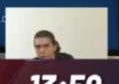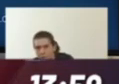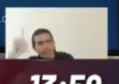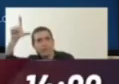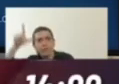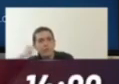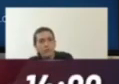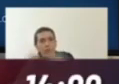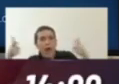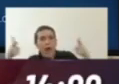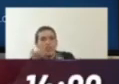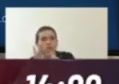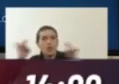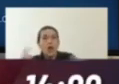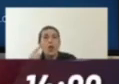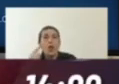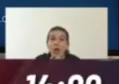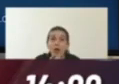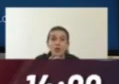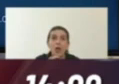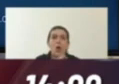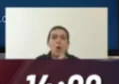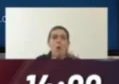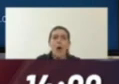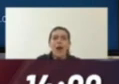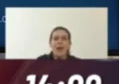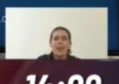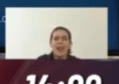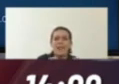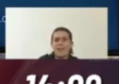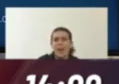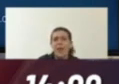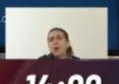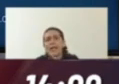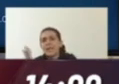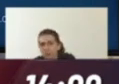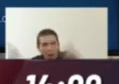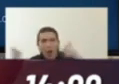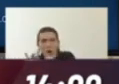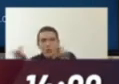Miren lo que pasó en Mendoza mientras hubo cuarentena y miren lo que pasó cuando se liberó.